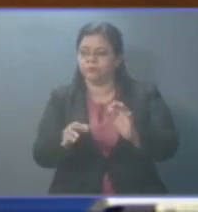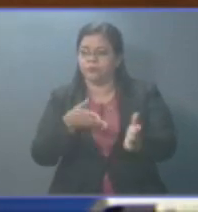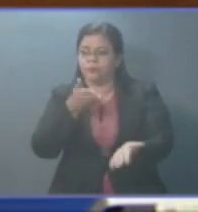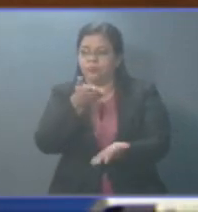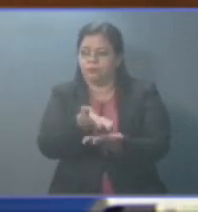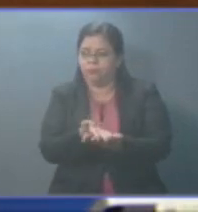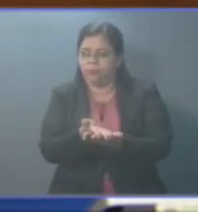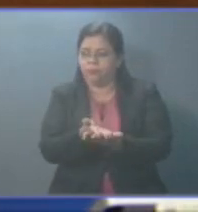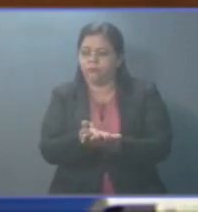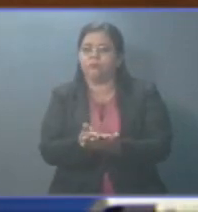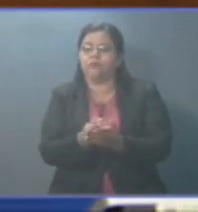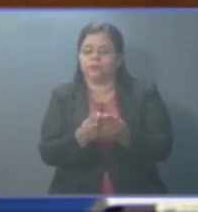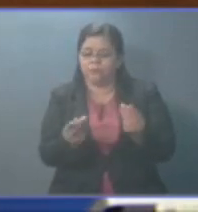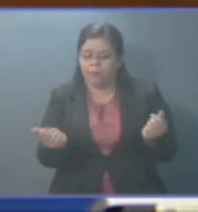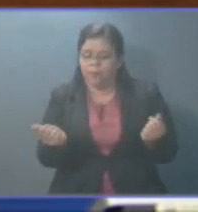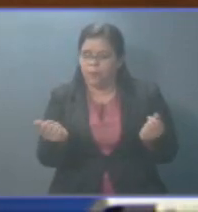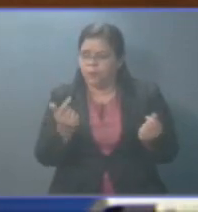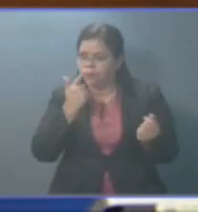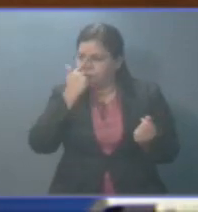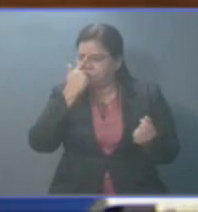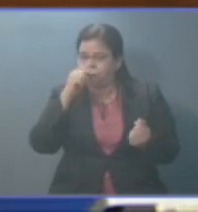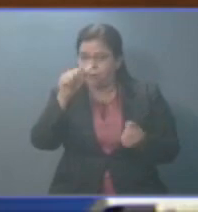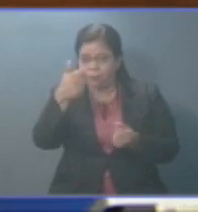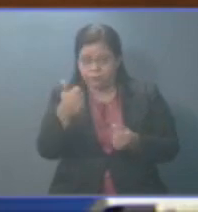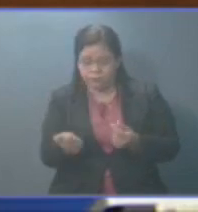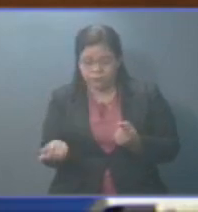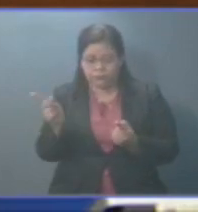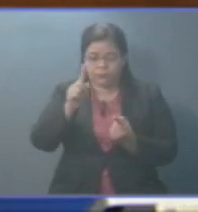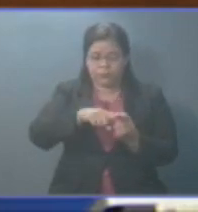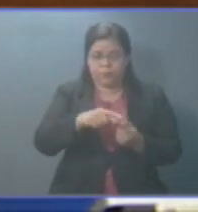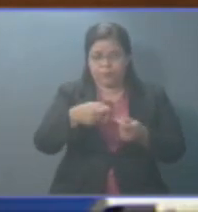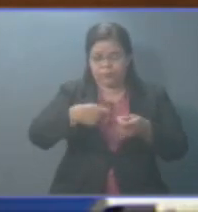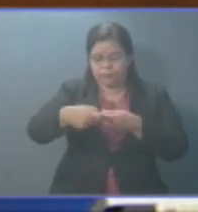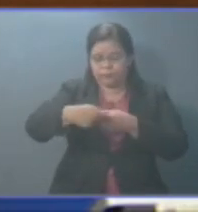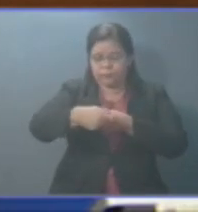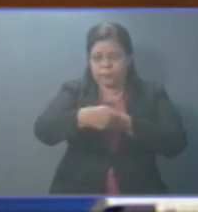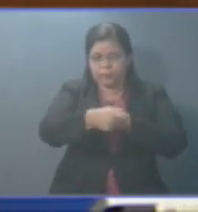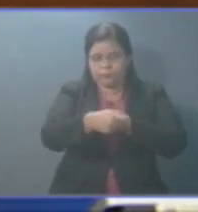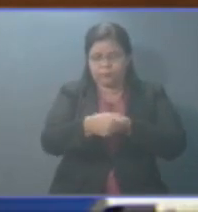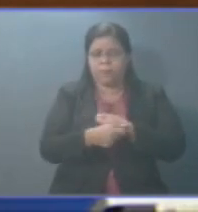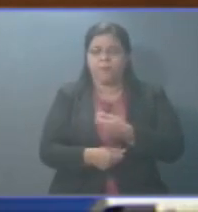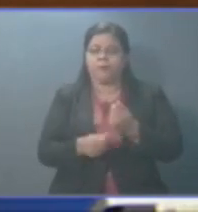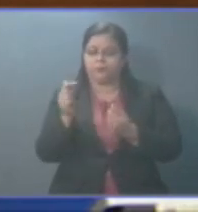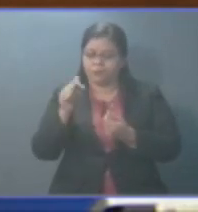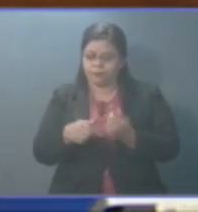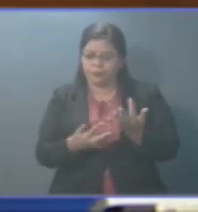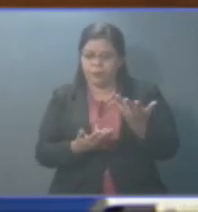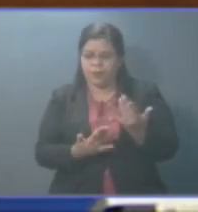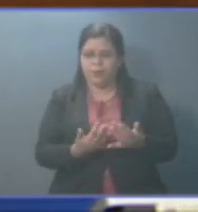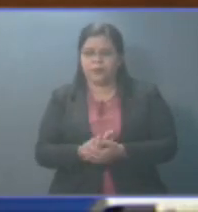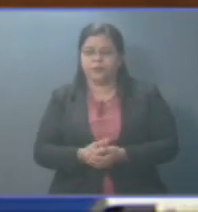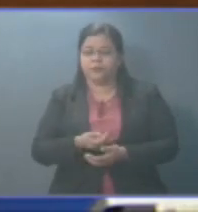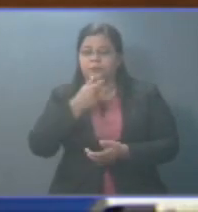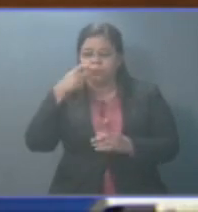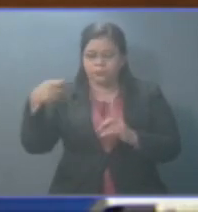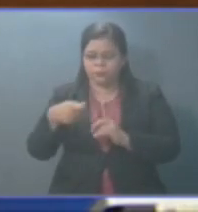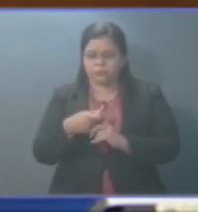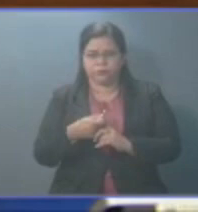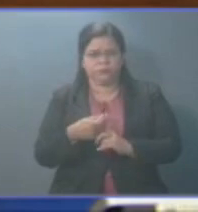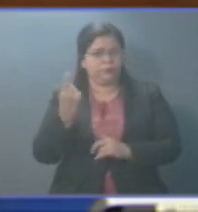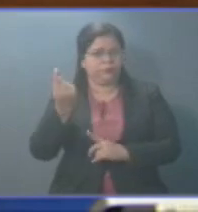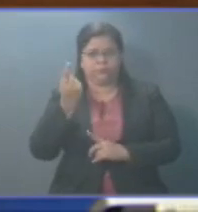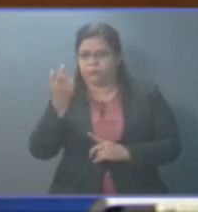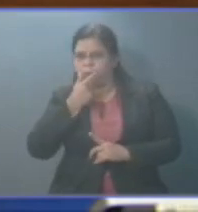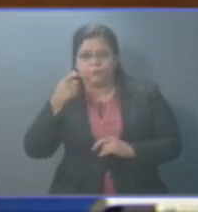propuesta para resolver de agosto a diciembre, que todavía estará pendiente para la pensión. Pero no solo la